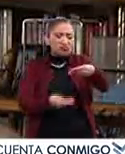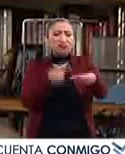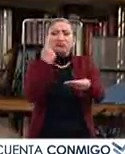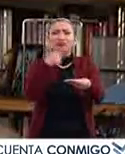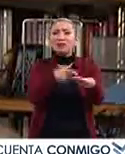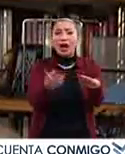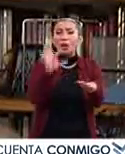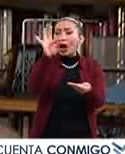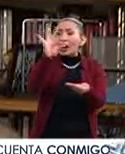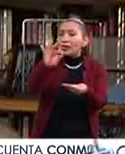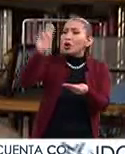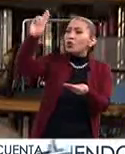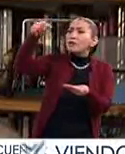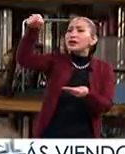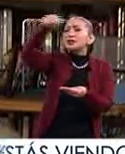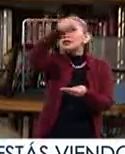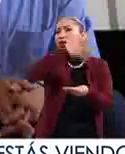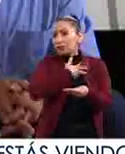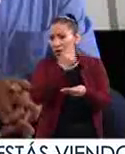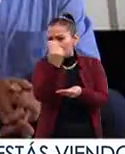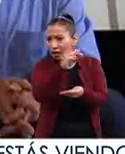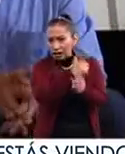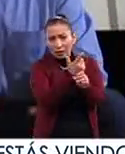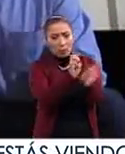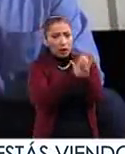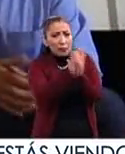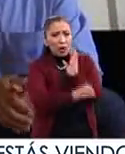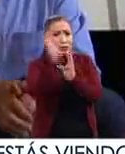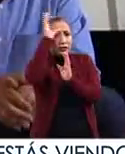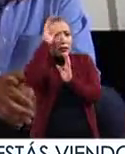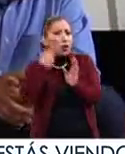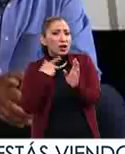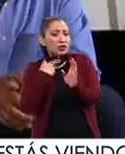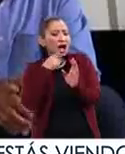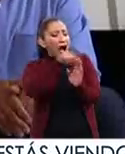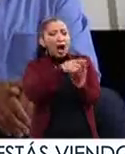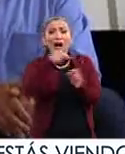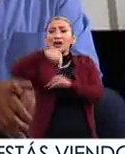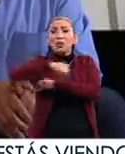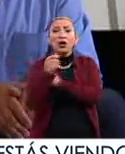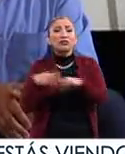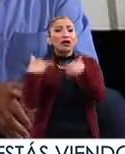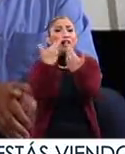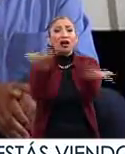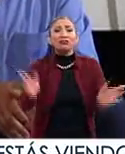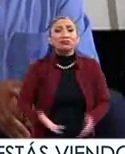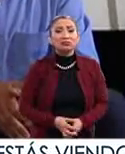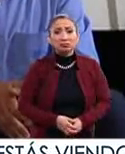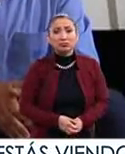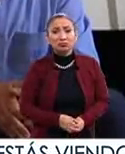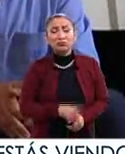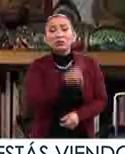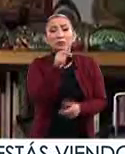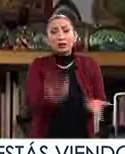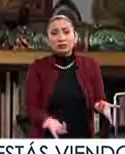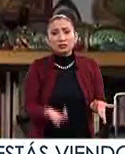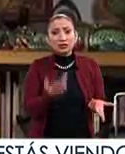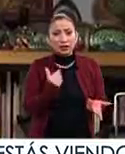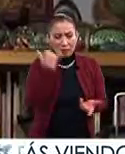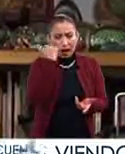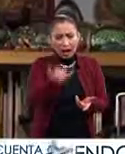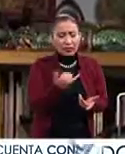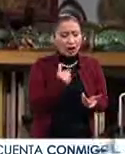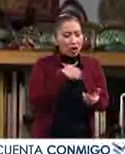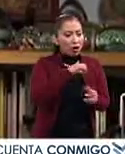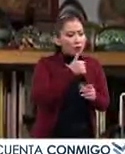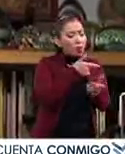hay 40 universidades que tienen carrera de ciencias políticas, Claro. y ahí los tienen y los regalamos. El no poder regalar